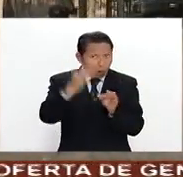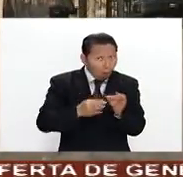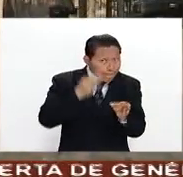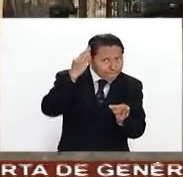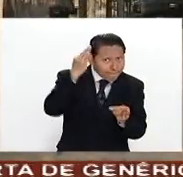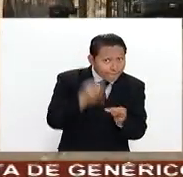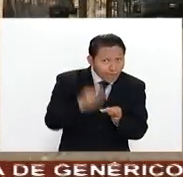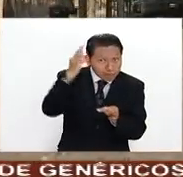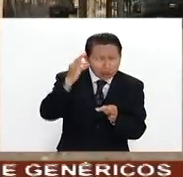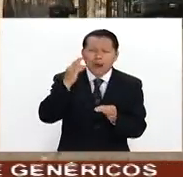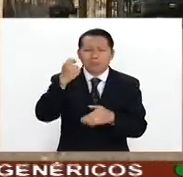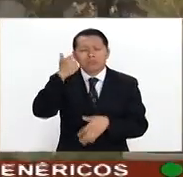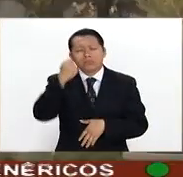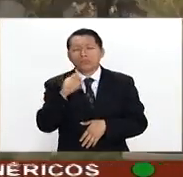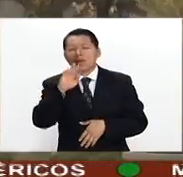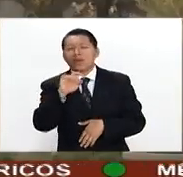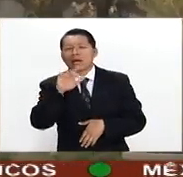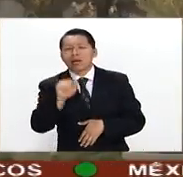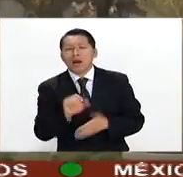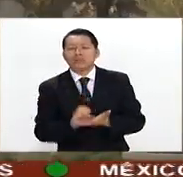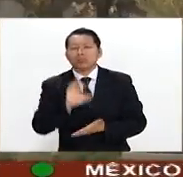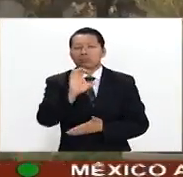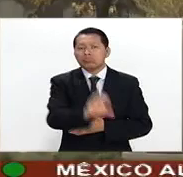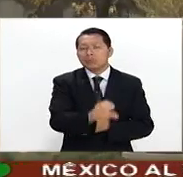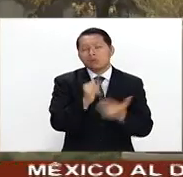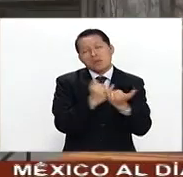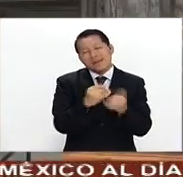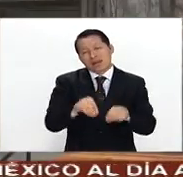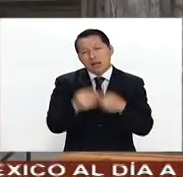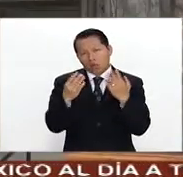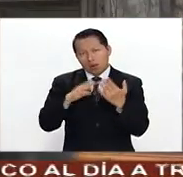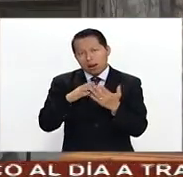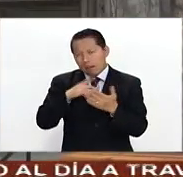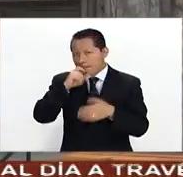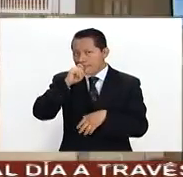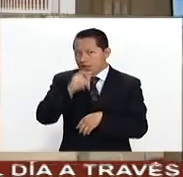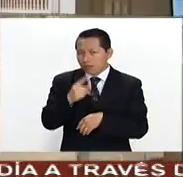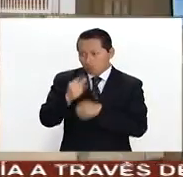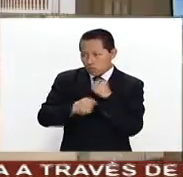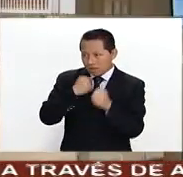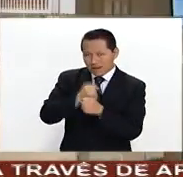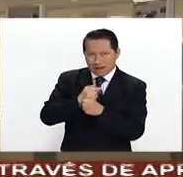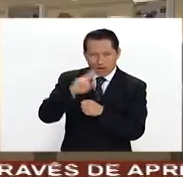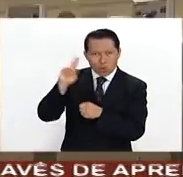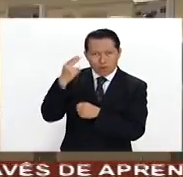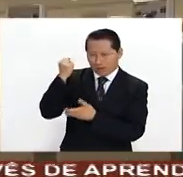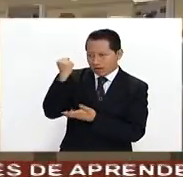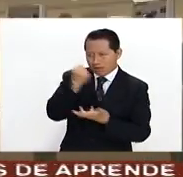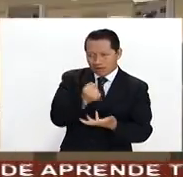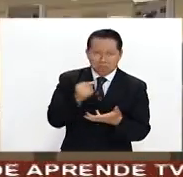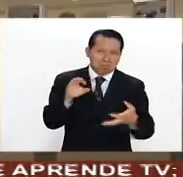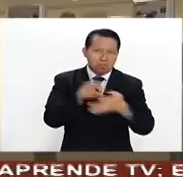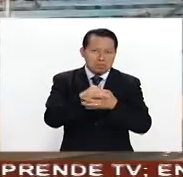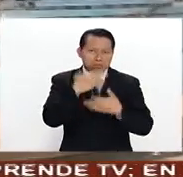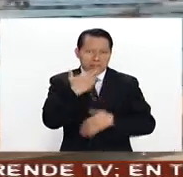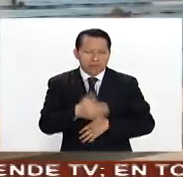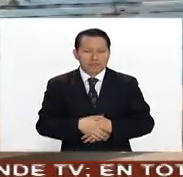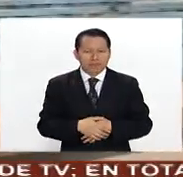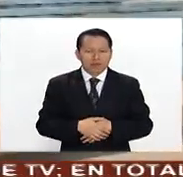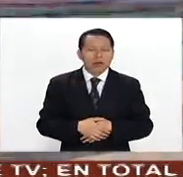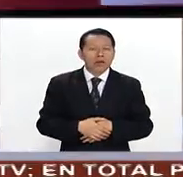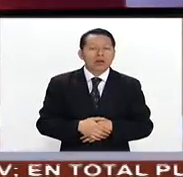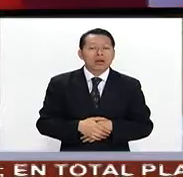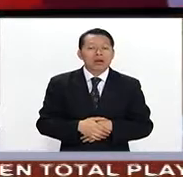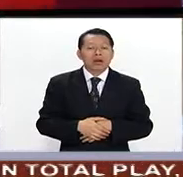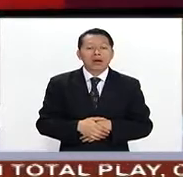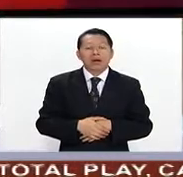obviamente están dentro del presupuesto anual, ¿no? Claro. Finalmente, Nayeli, ¿cuándo precisamente